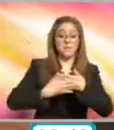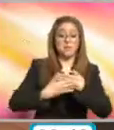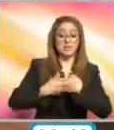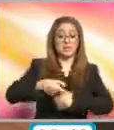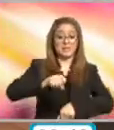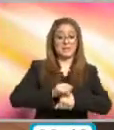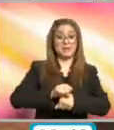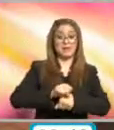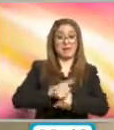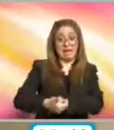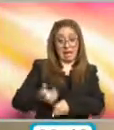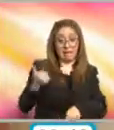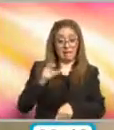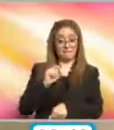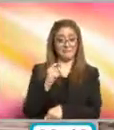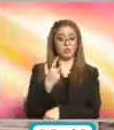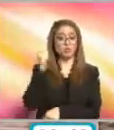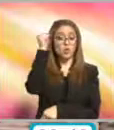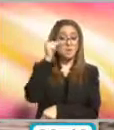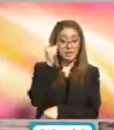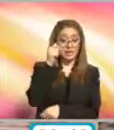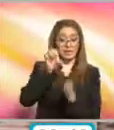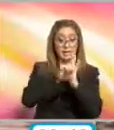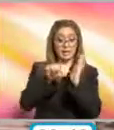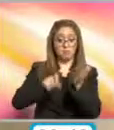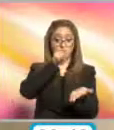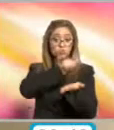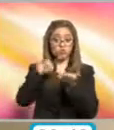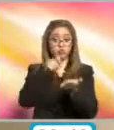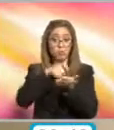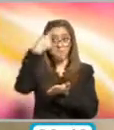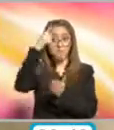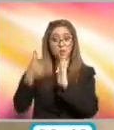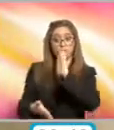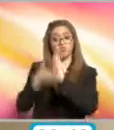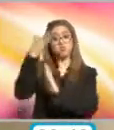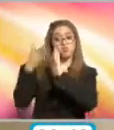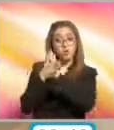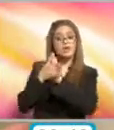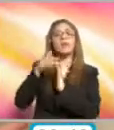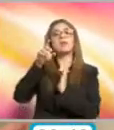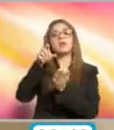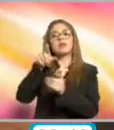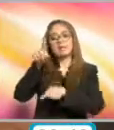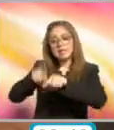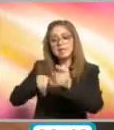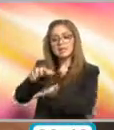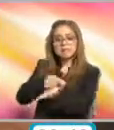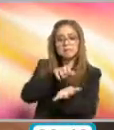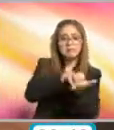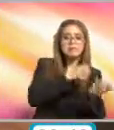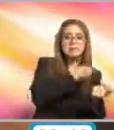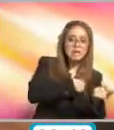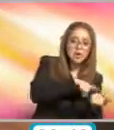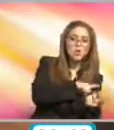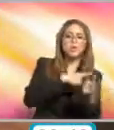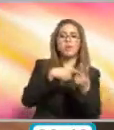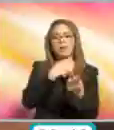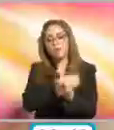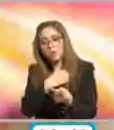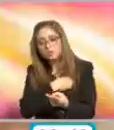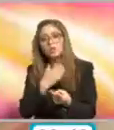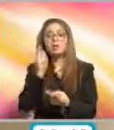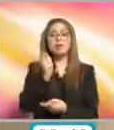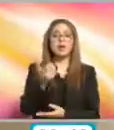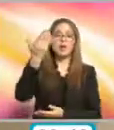semanas, el cual, si él trata de incluir los fondos para el muro y más recortes a temas como salud y demás, que bueno, eso ya quedó muerto,